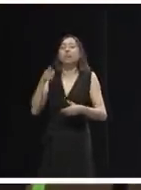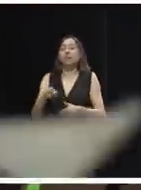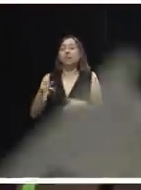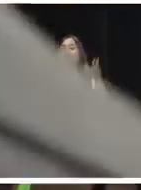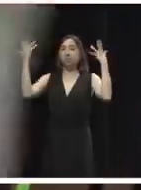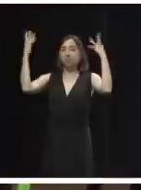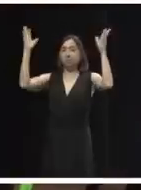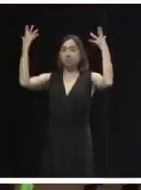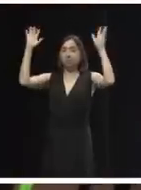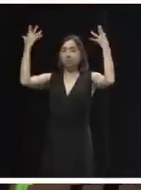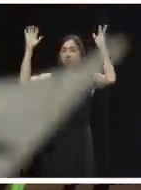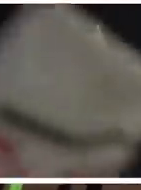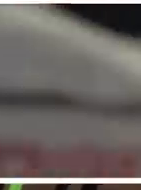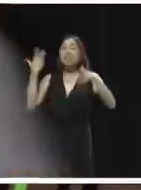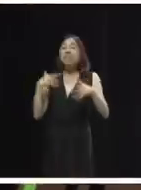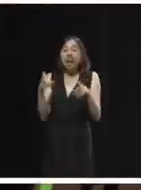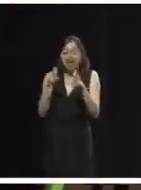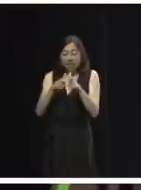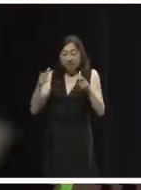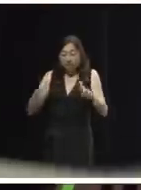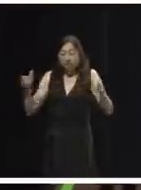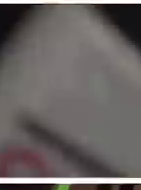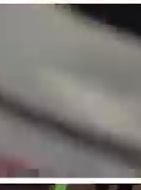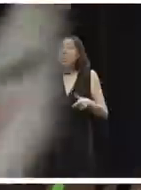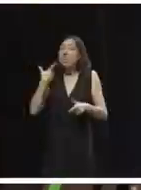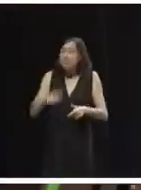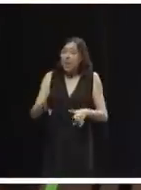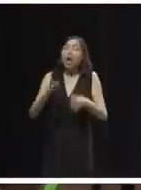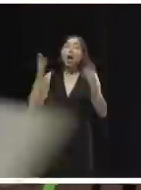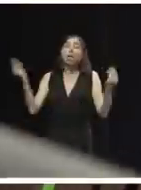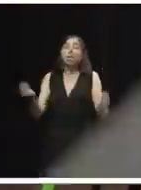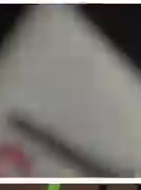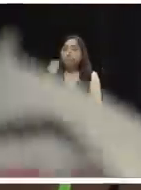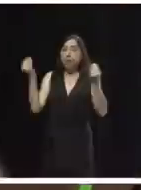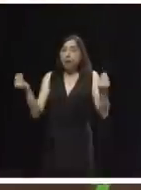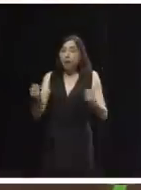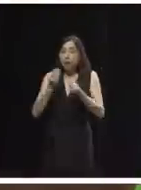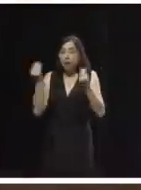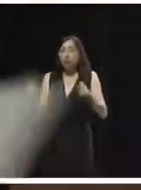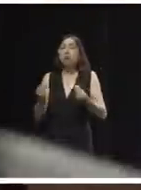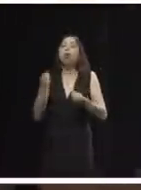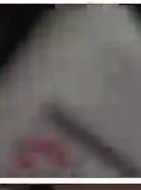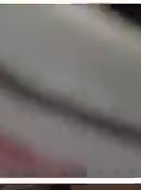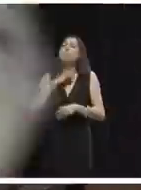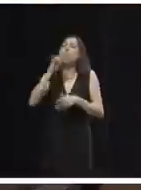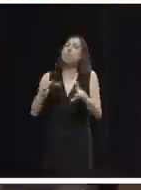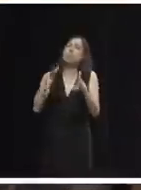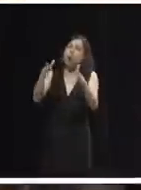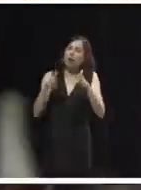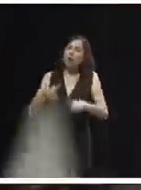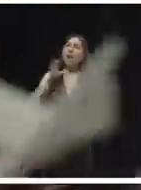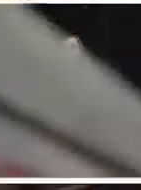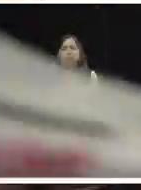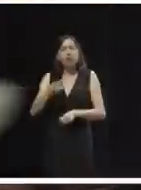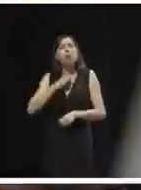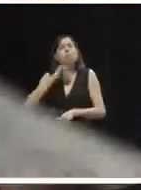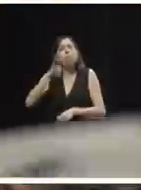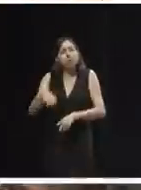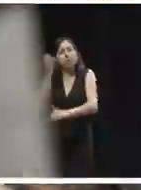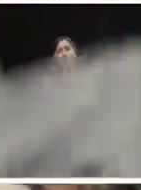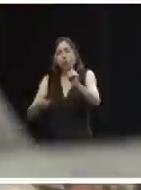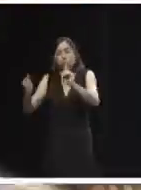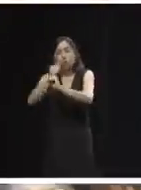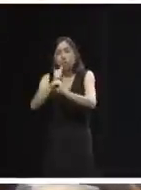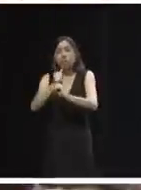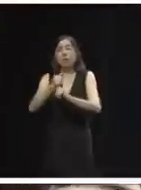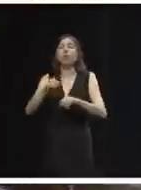ya estamos creciendo, ya estamos mejorando. Creed que podemos ganar, porque es verdad que podemos hacerlo. Su relato